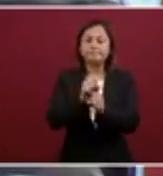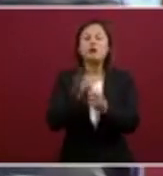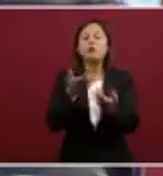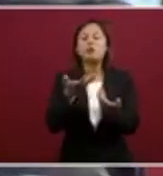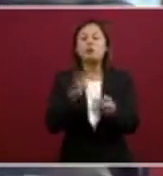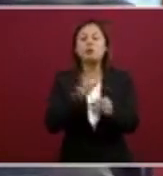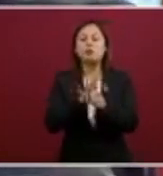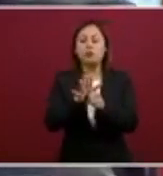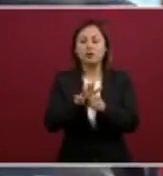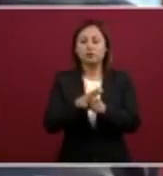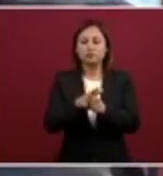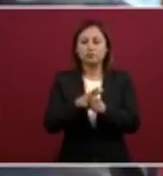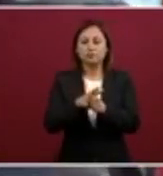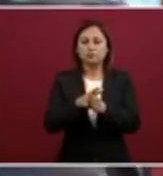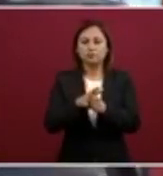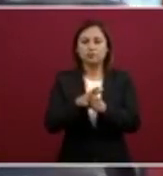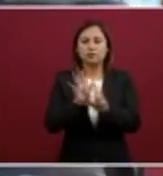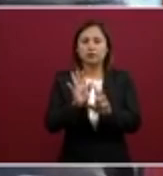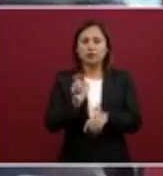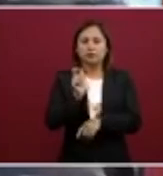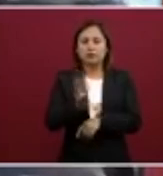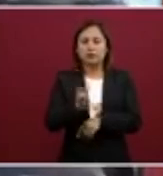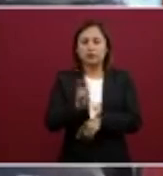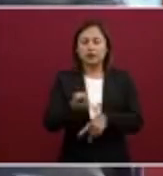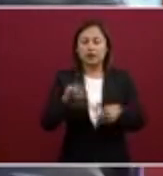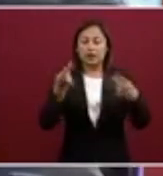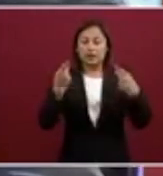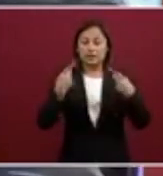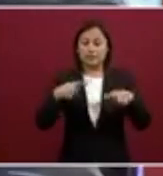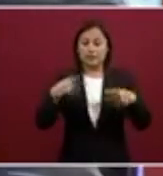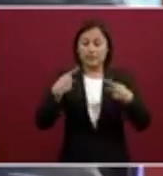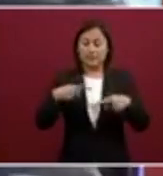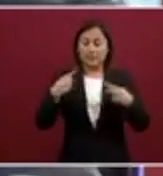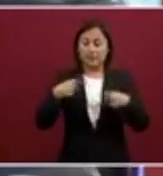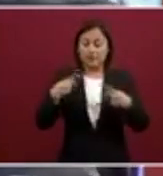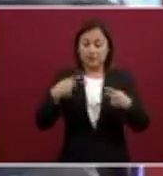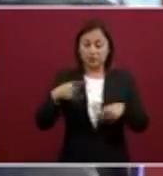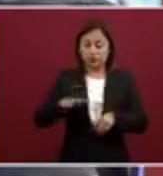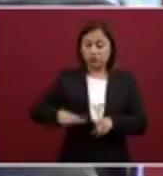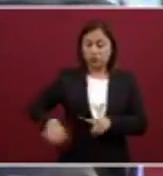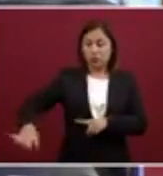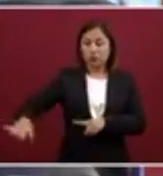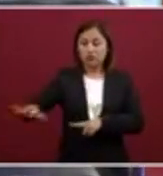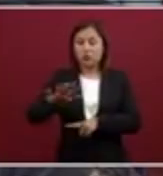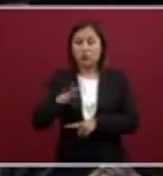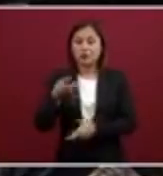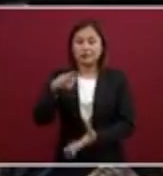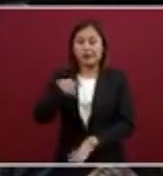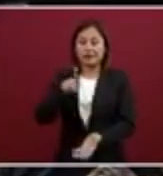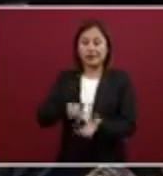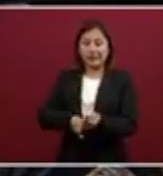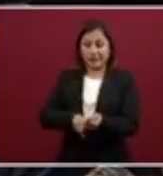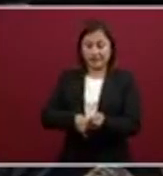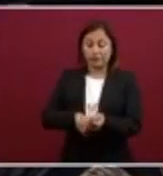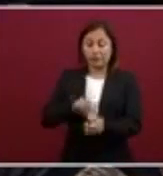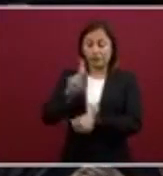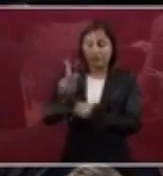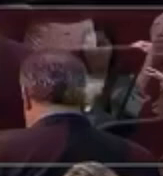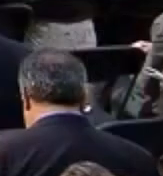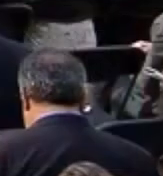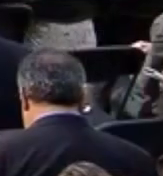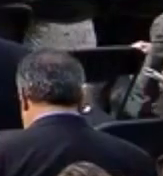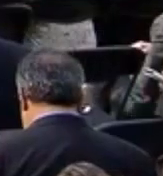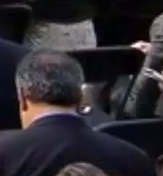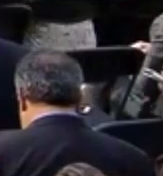personas tengan la opción en sus países de encontrar empleo y desarrollo. Eso no está ocurriendo hoy. Entonces,